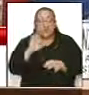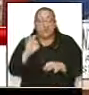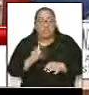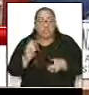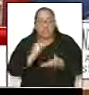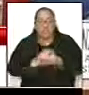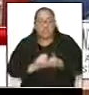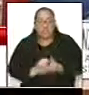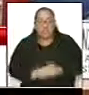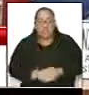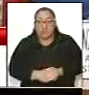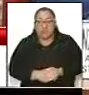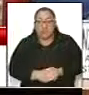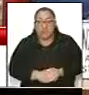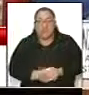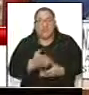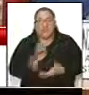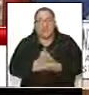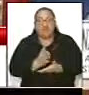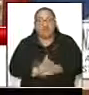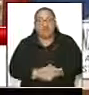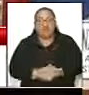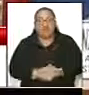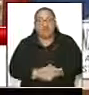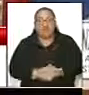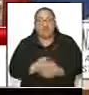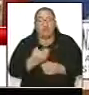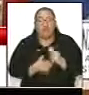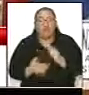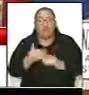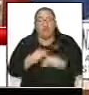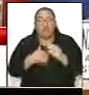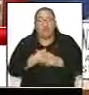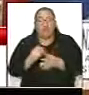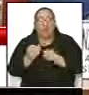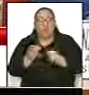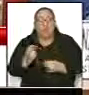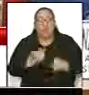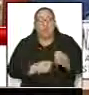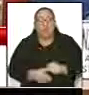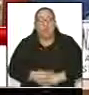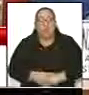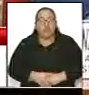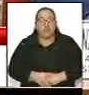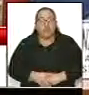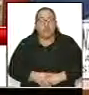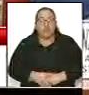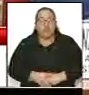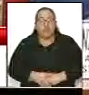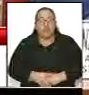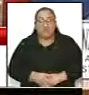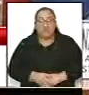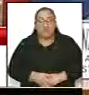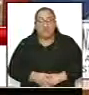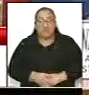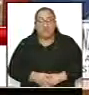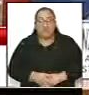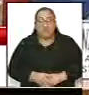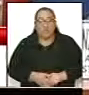contrato es rígida y muy por encima a los precios del mercado. Estamos hablando de